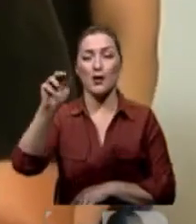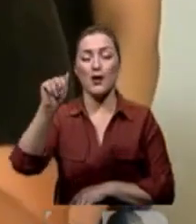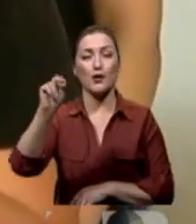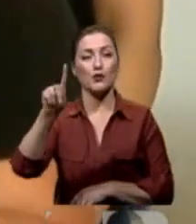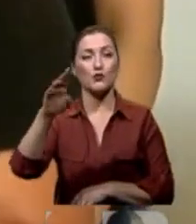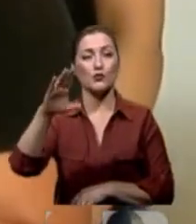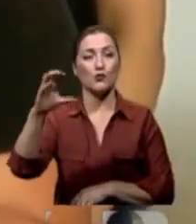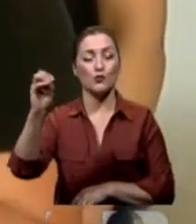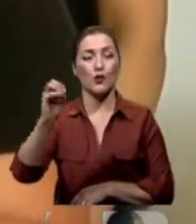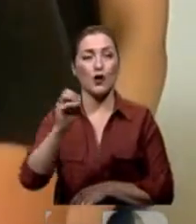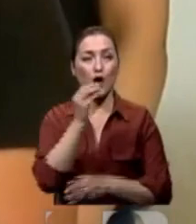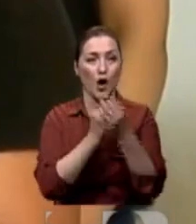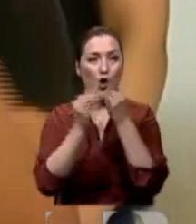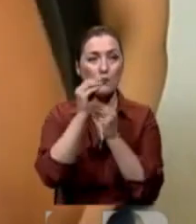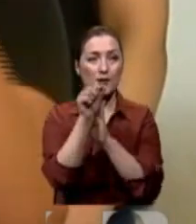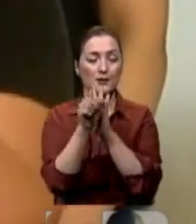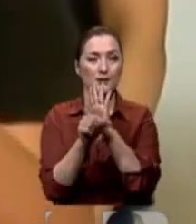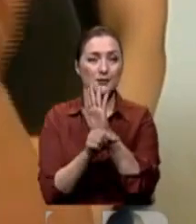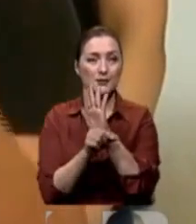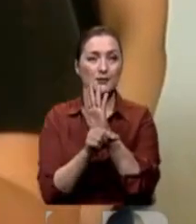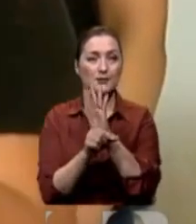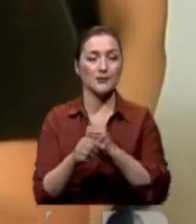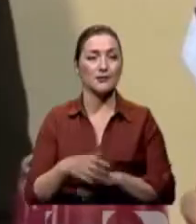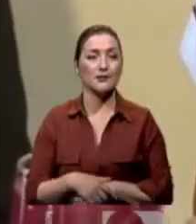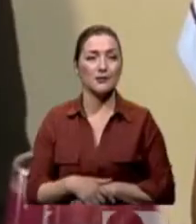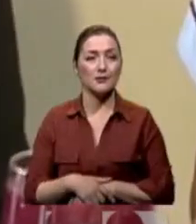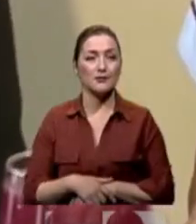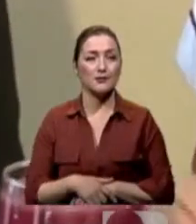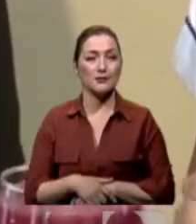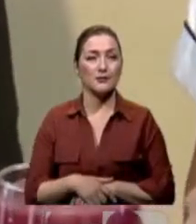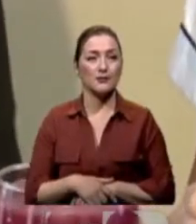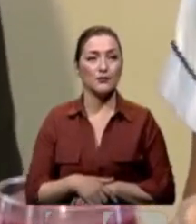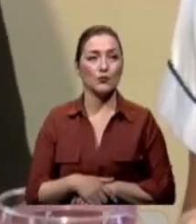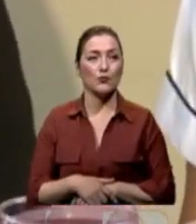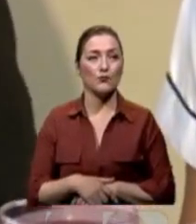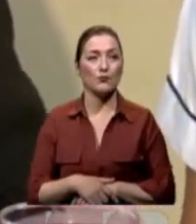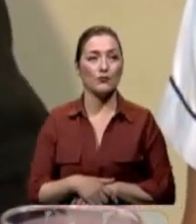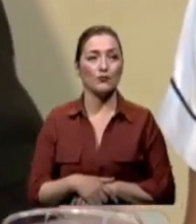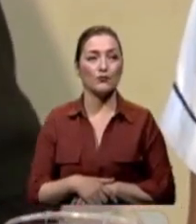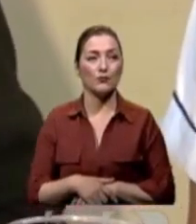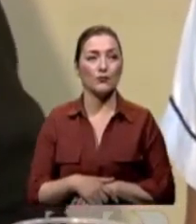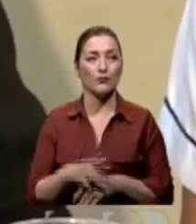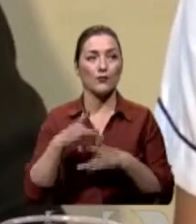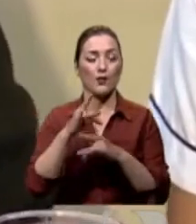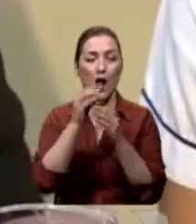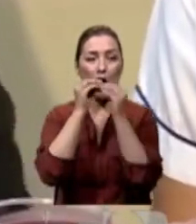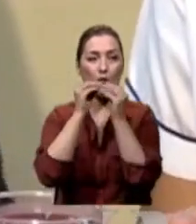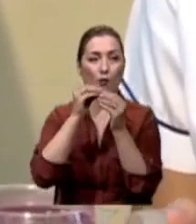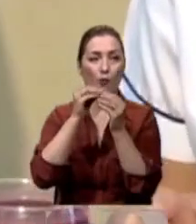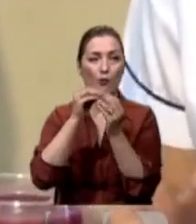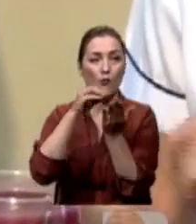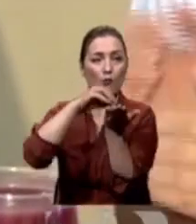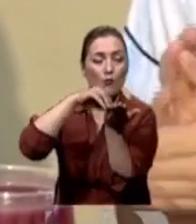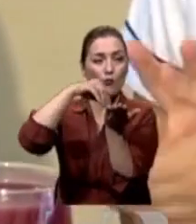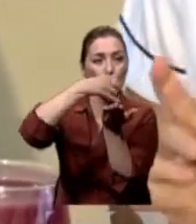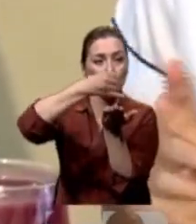sinónimos de comida y detalle. Detalle Atavío, comida Manduca. Y se nota ese detalle en la decoración de cada